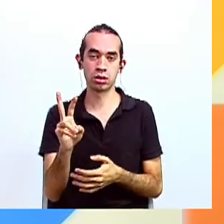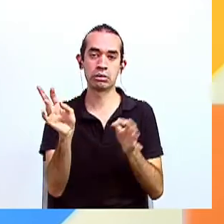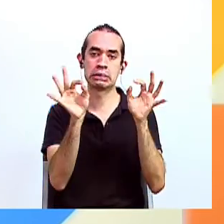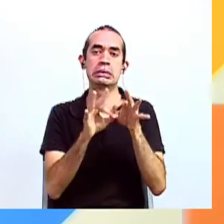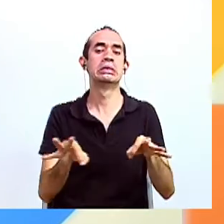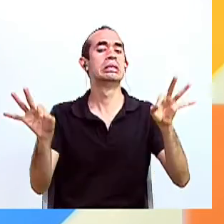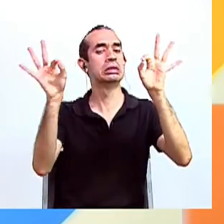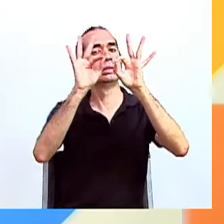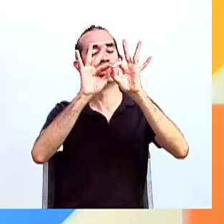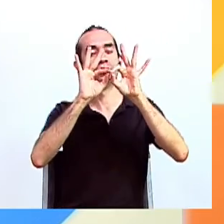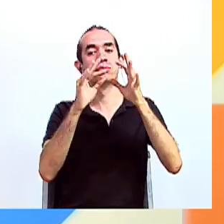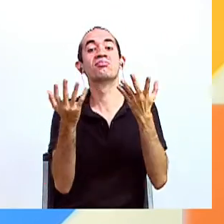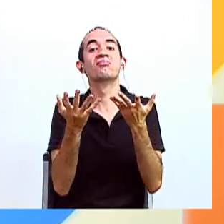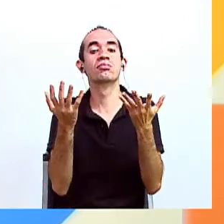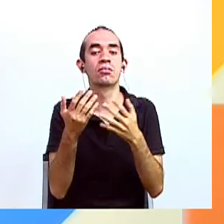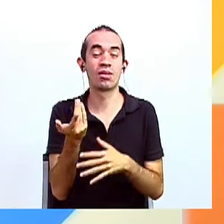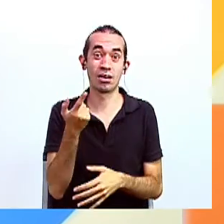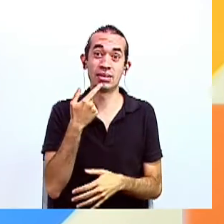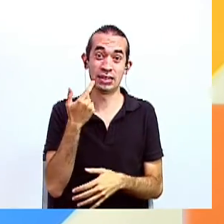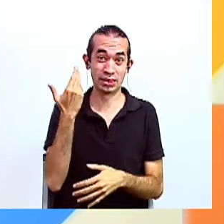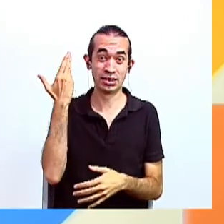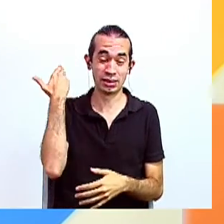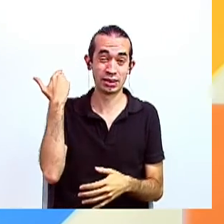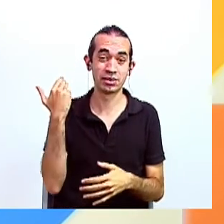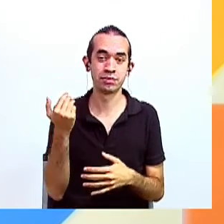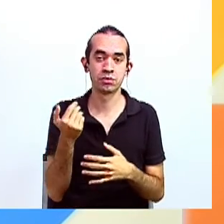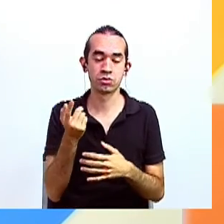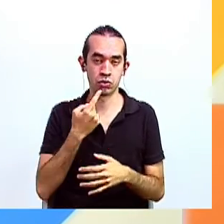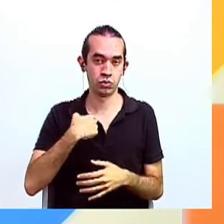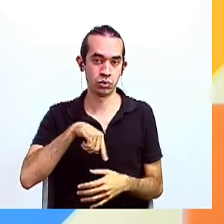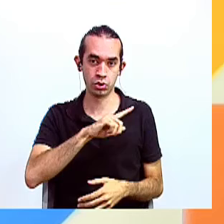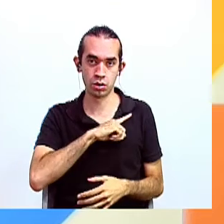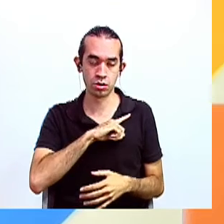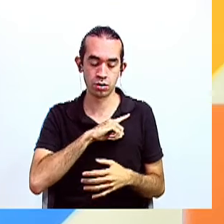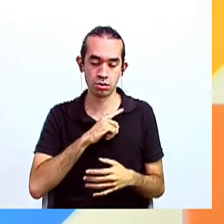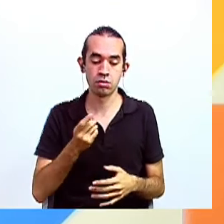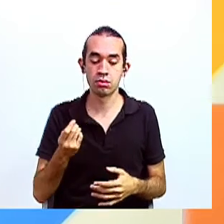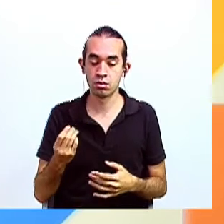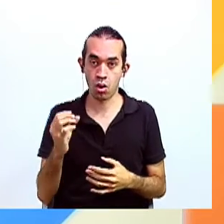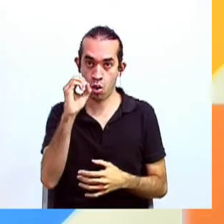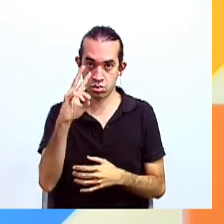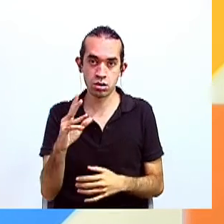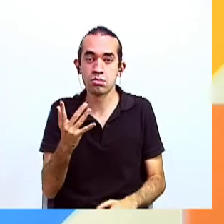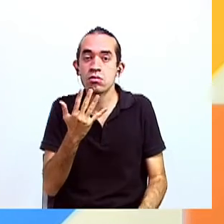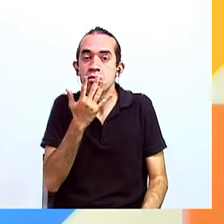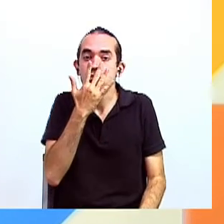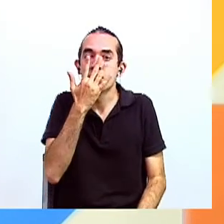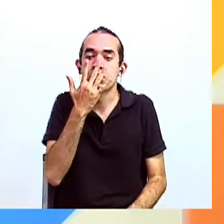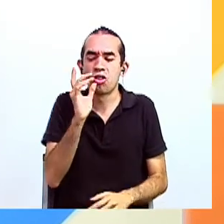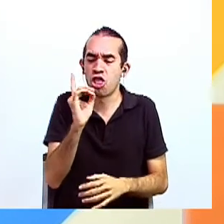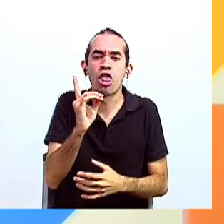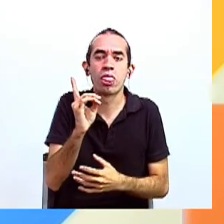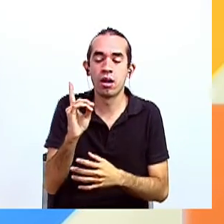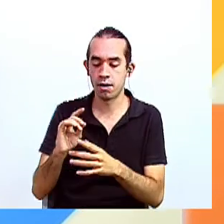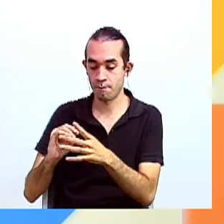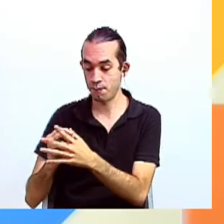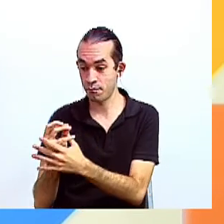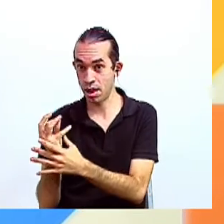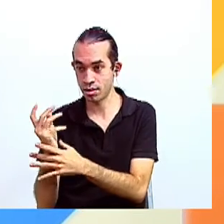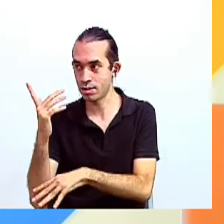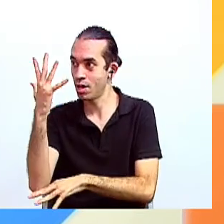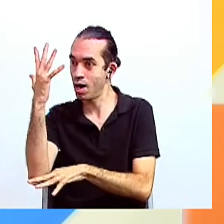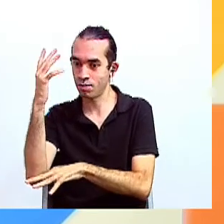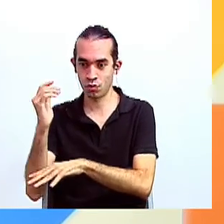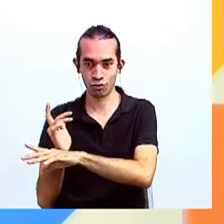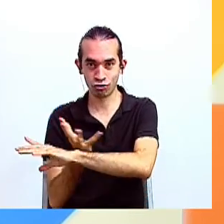importante, además de por lo que les comenté ahorita, de que nosotros respiramos ese oxígeno que las plantas liberan, también hay un